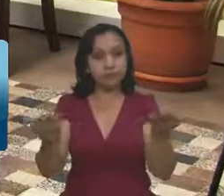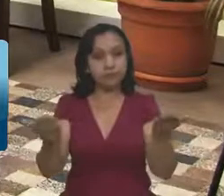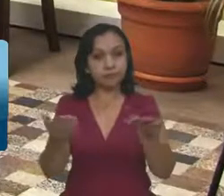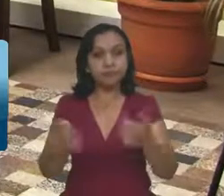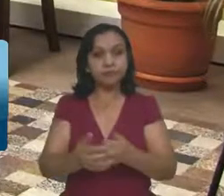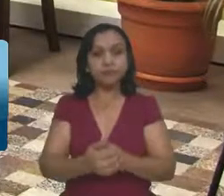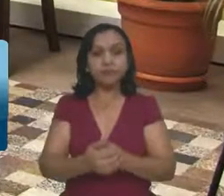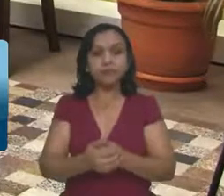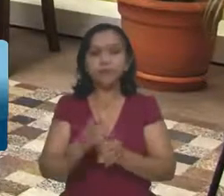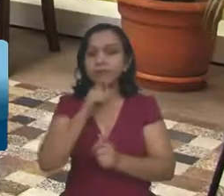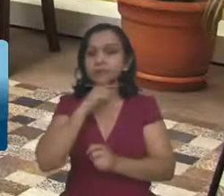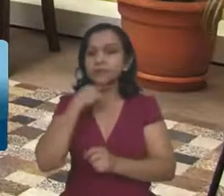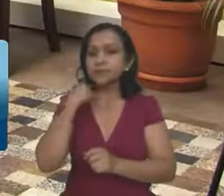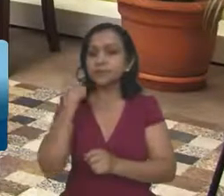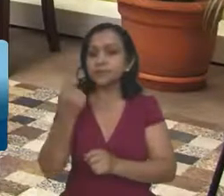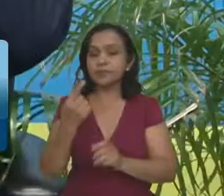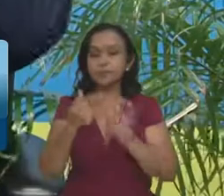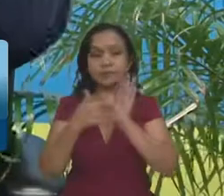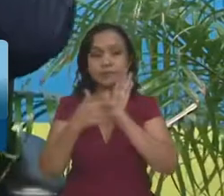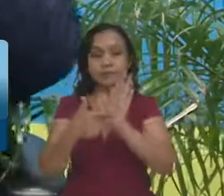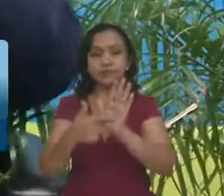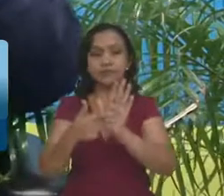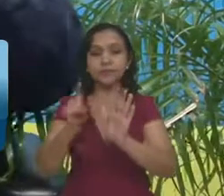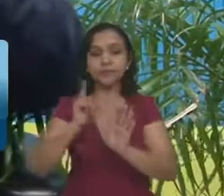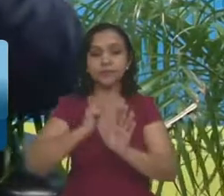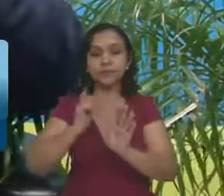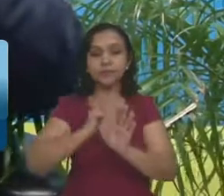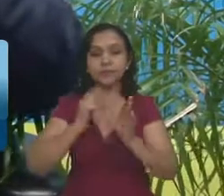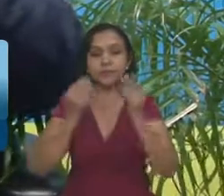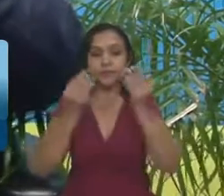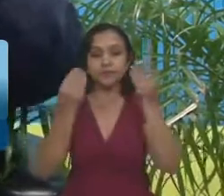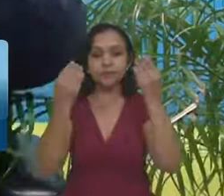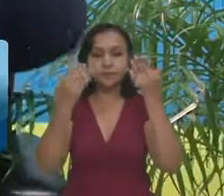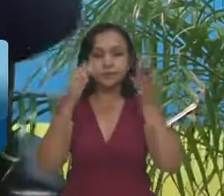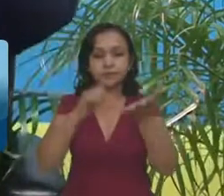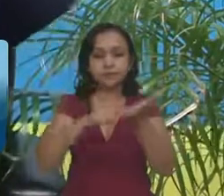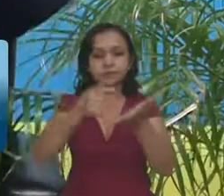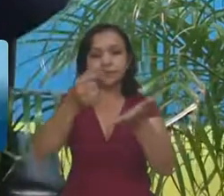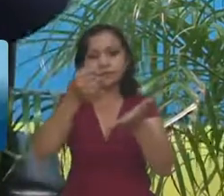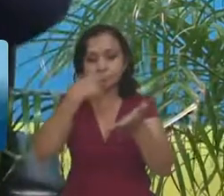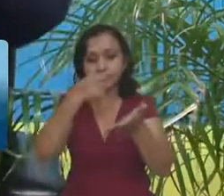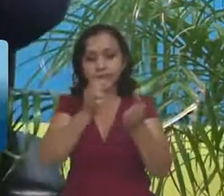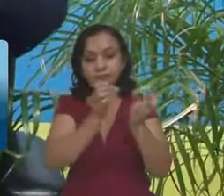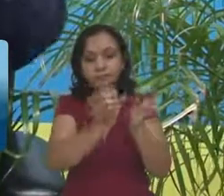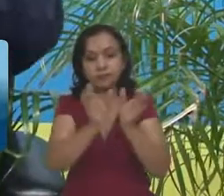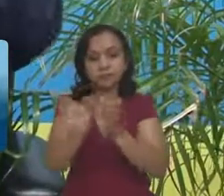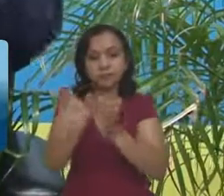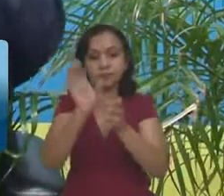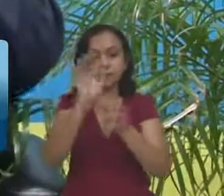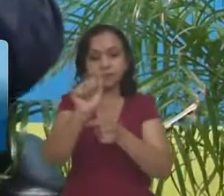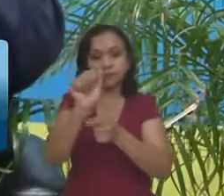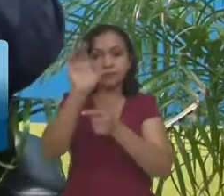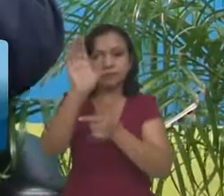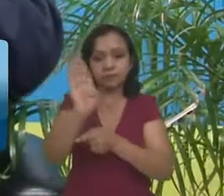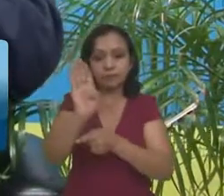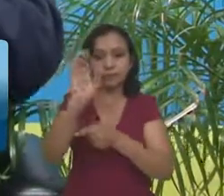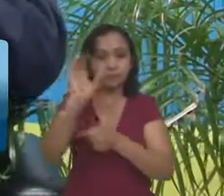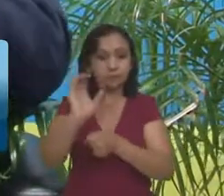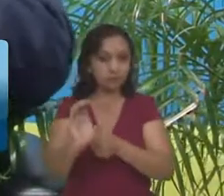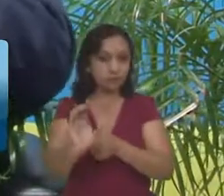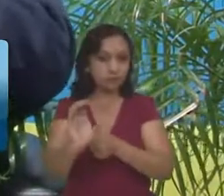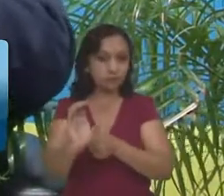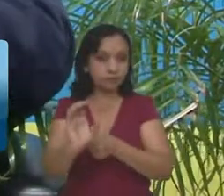para tratar. Exacto. Por ejemplo, a ver, existen un sinnúmero de fármacos que están clasificados como A, B y C, y